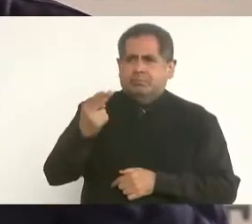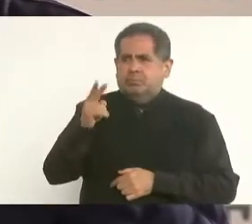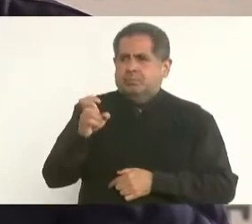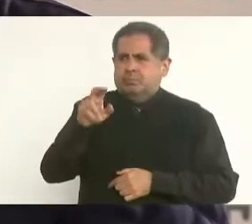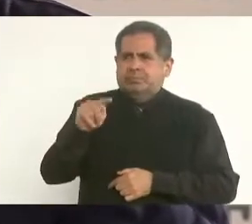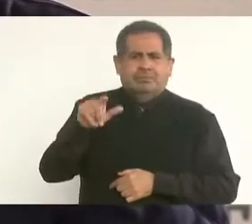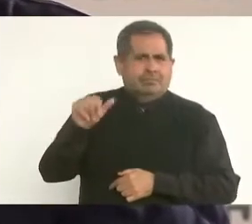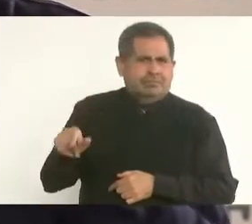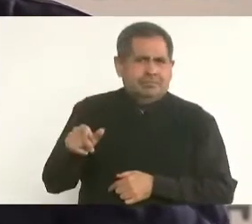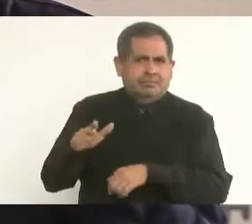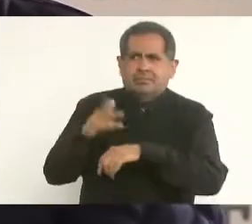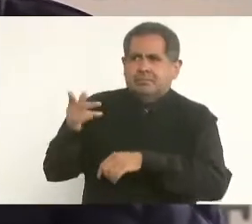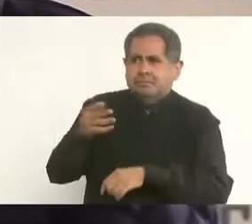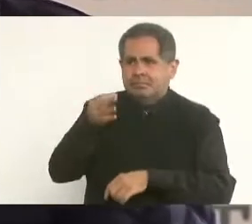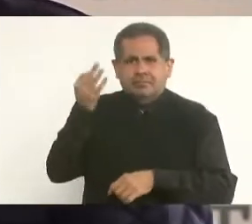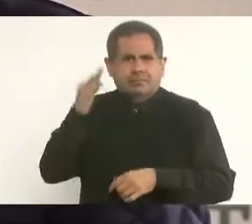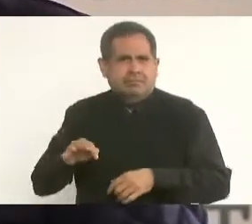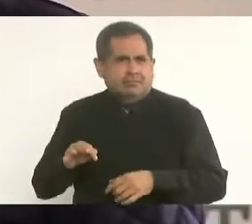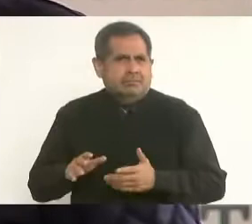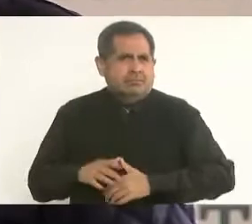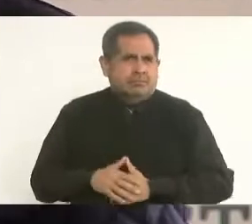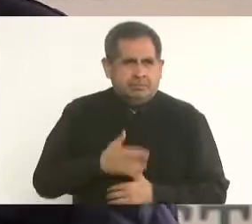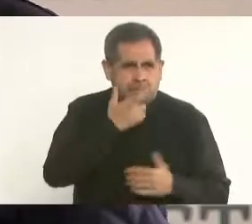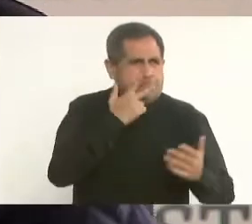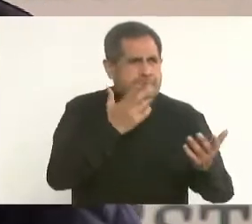a Victoriano Huerta.